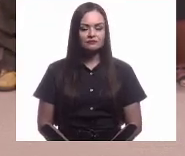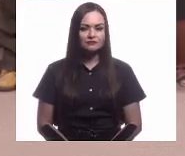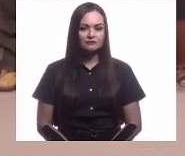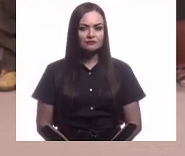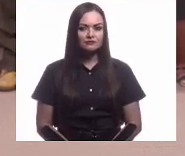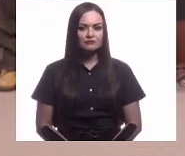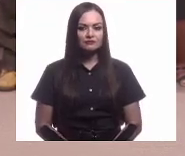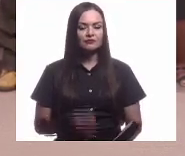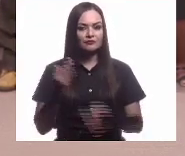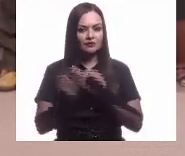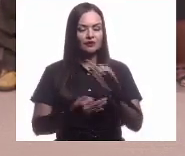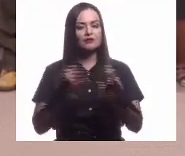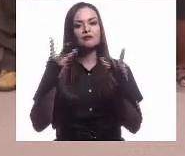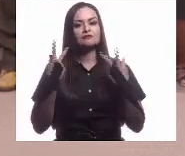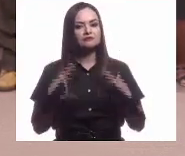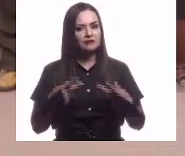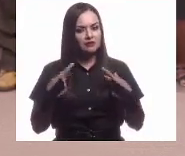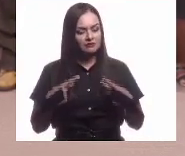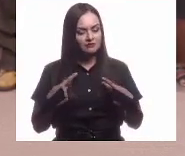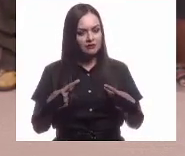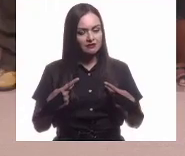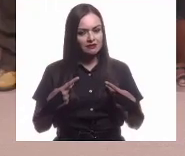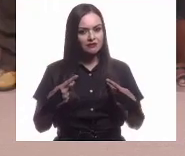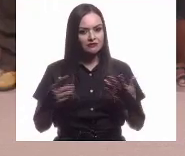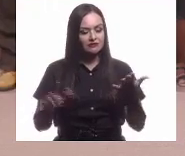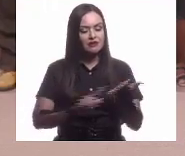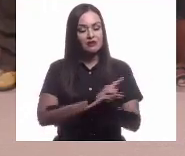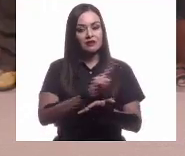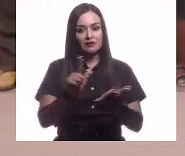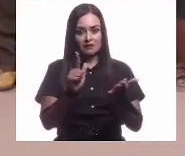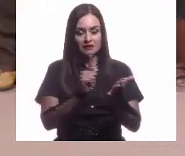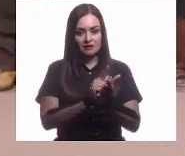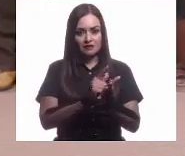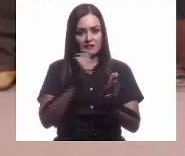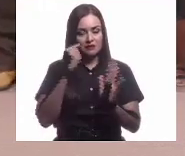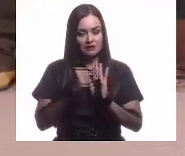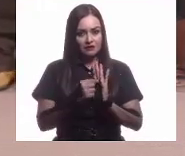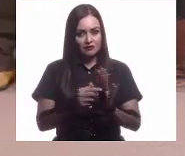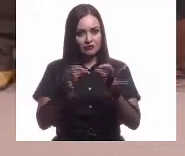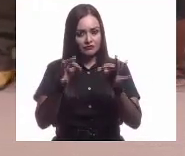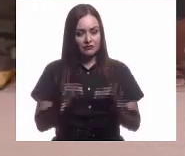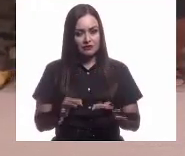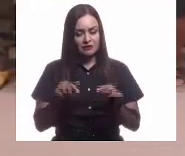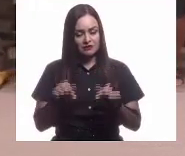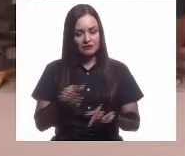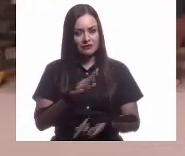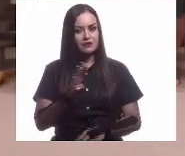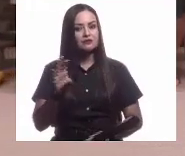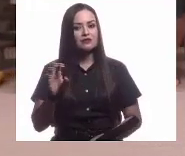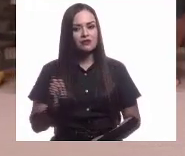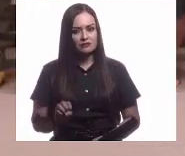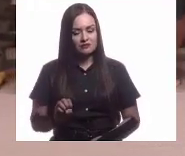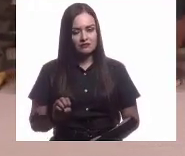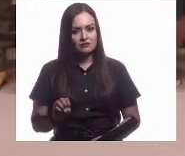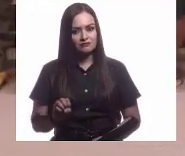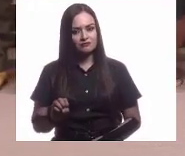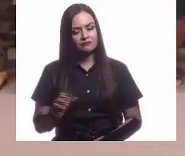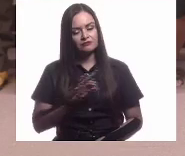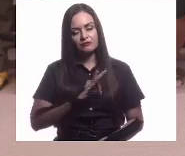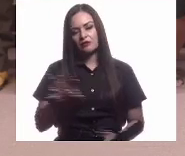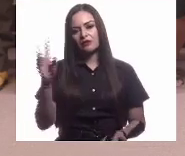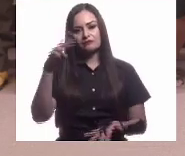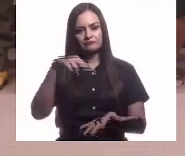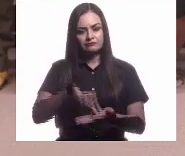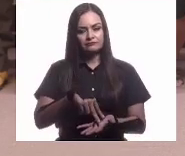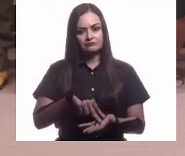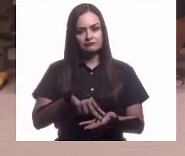todos los presentes que, en cumplimiento a lo establecido en la Ley de Símbolos y Protocolos Oficiales de la entidad, ya continuar de pie,